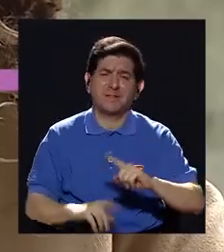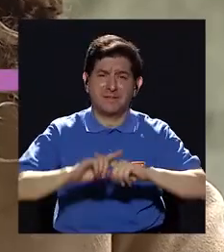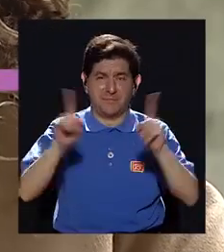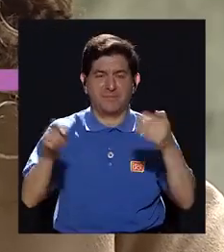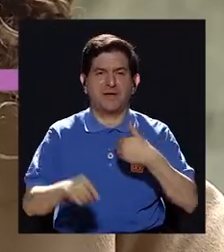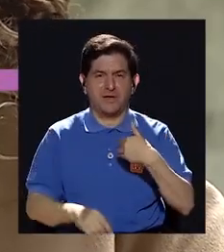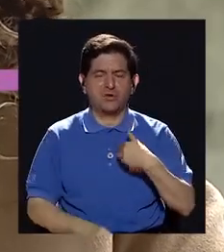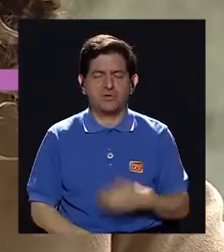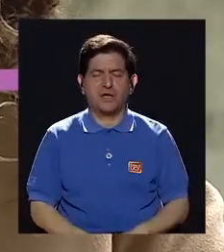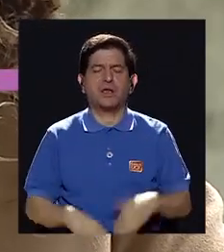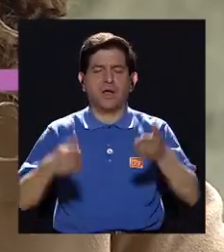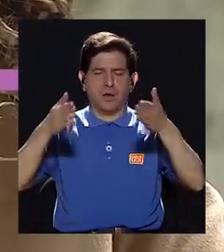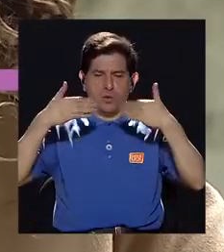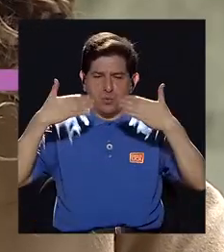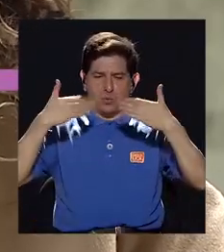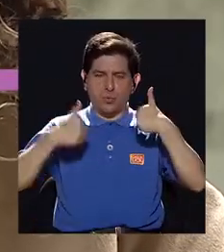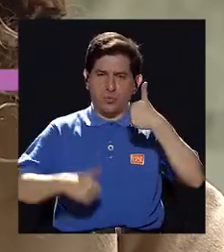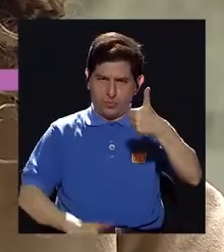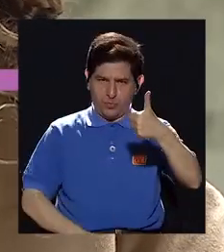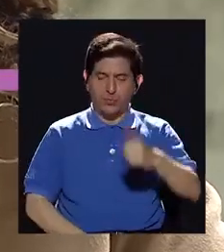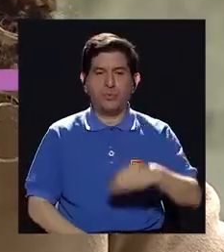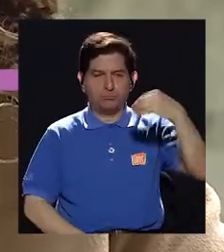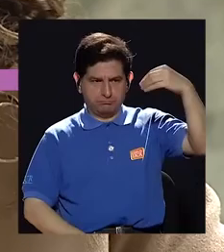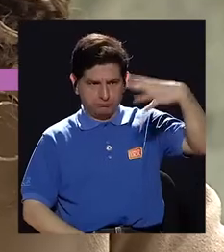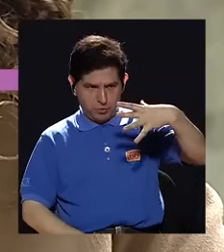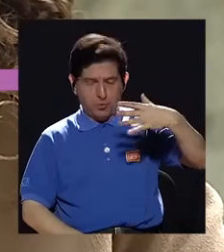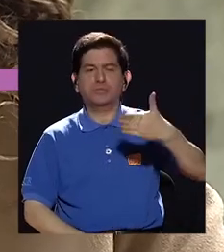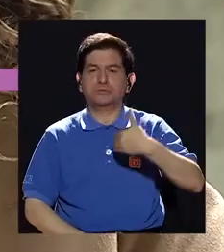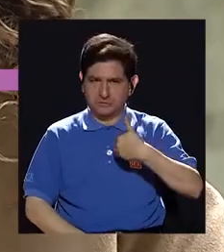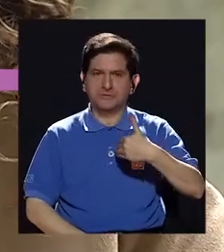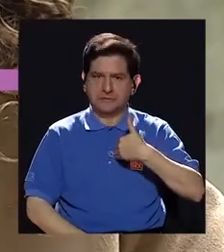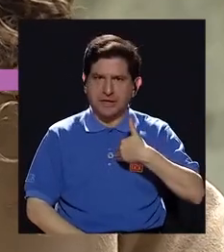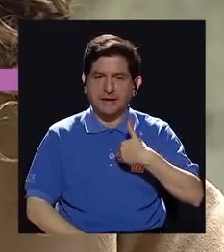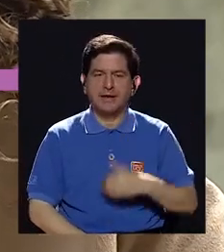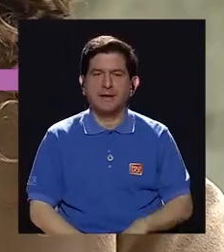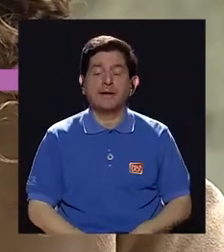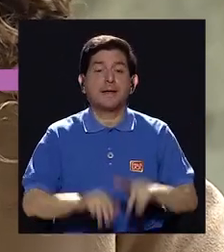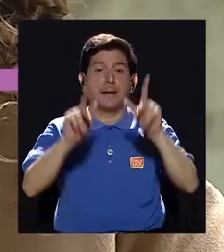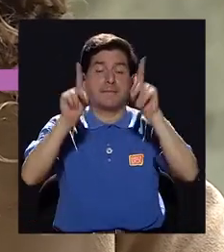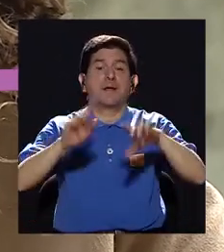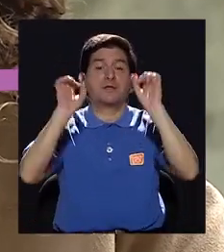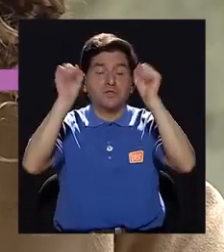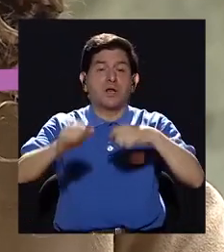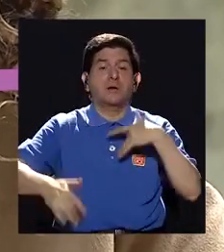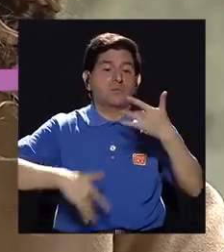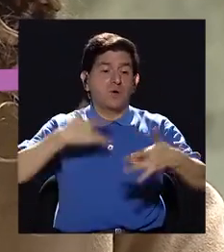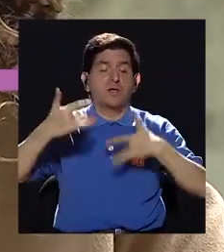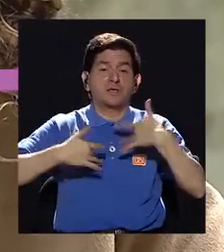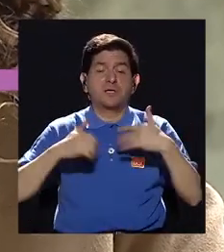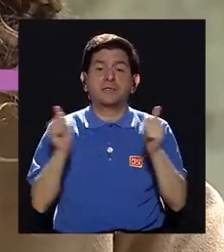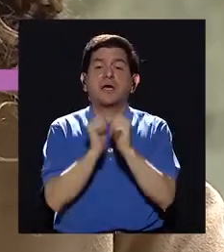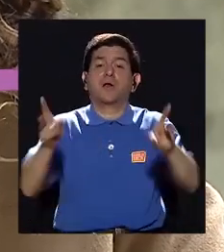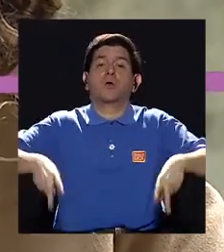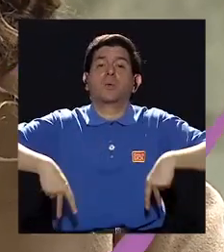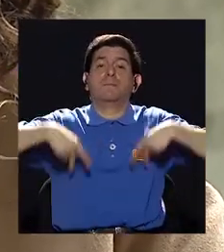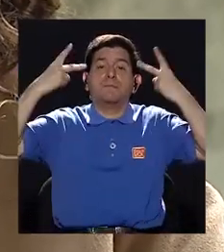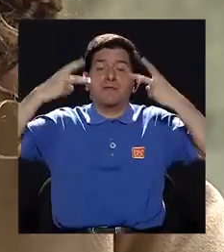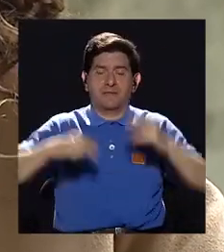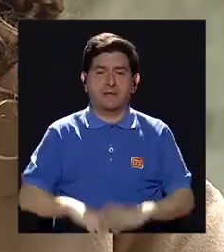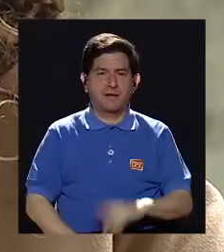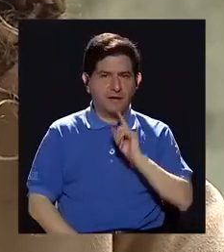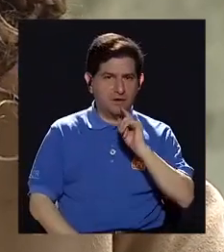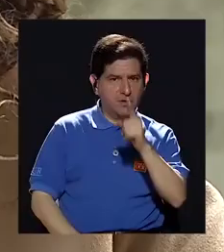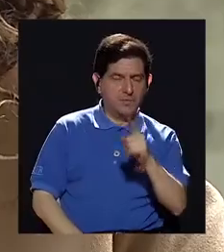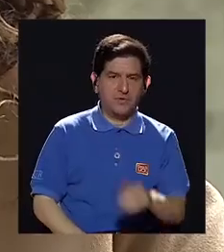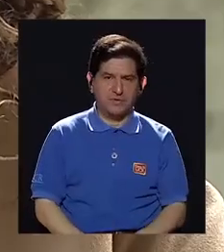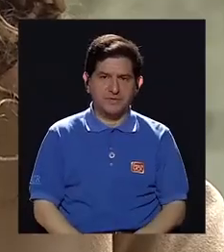que tenga ventilación, que entre la luz, que la persona pueda sentirse con vida, porque como bien lo